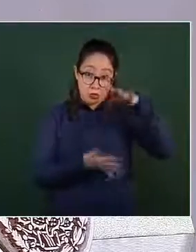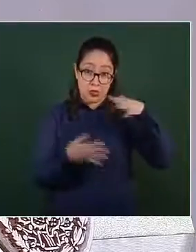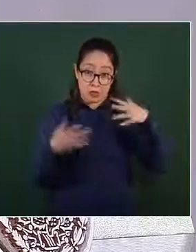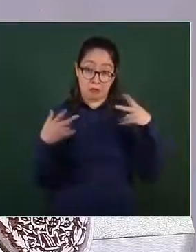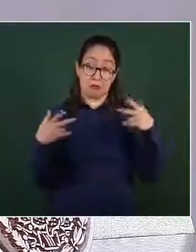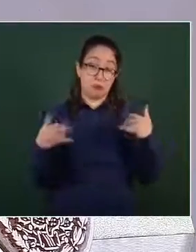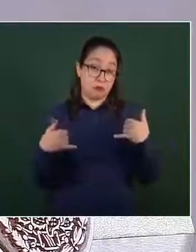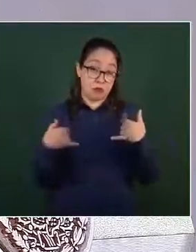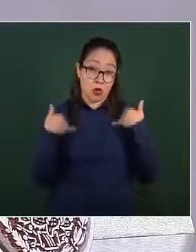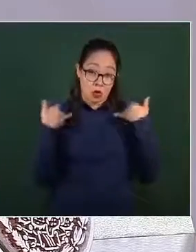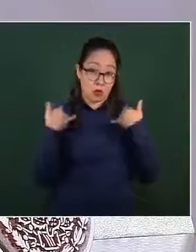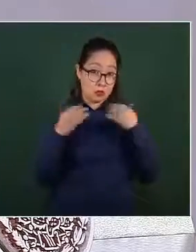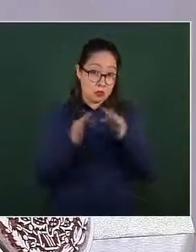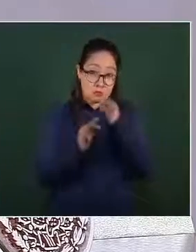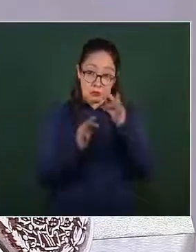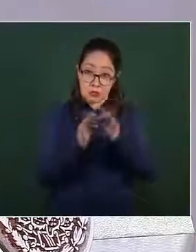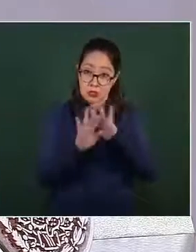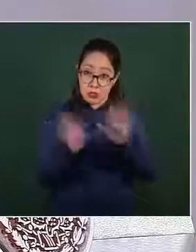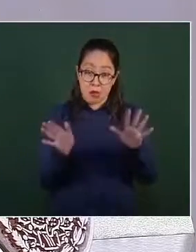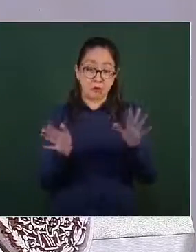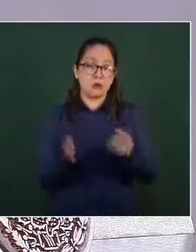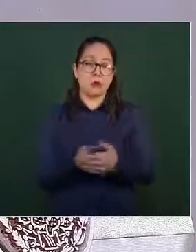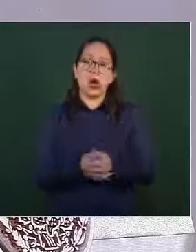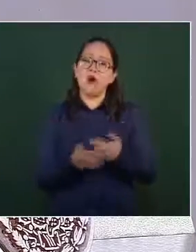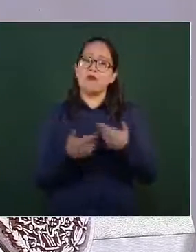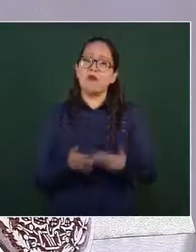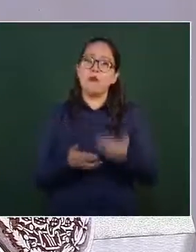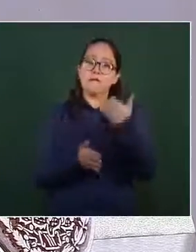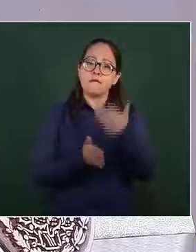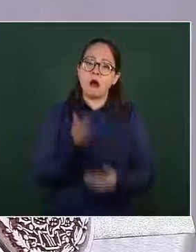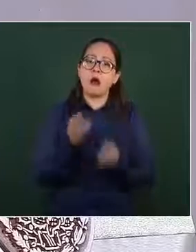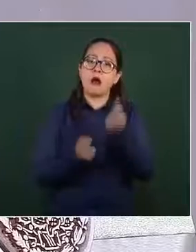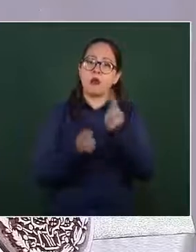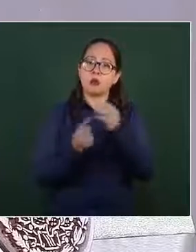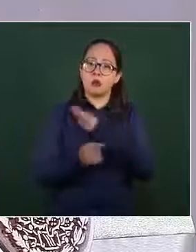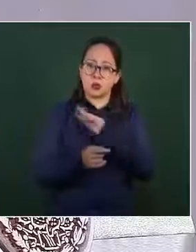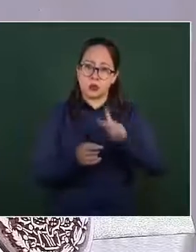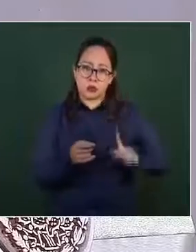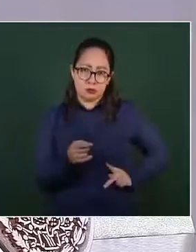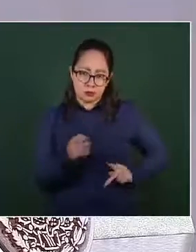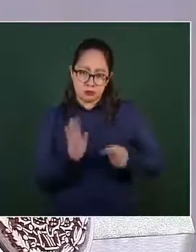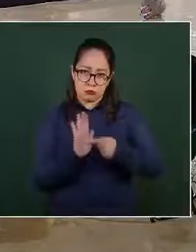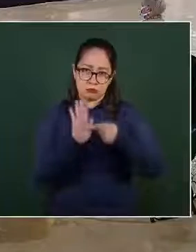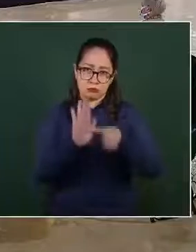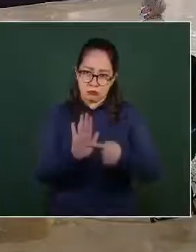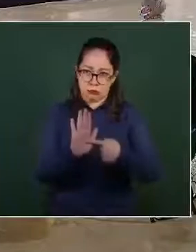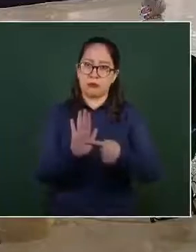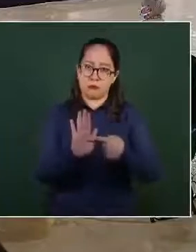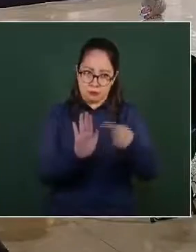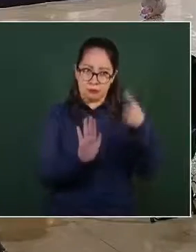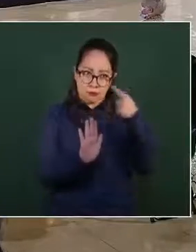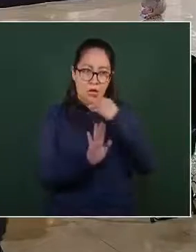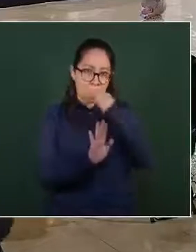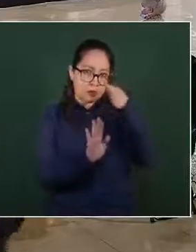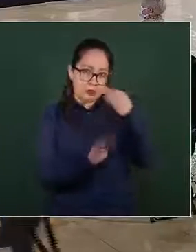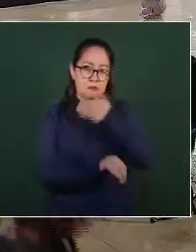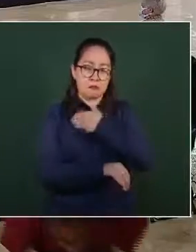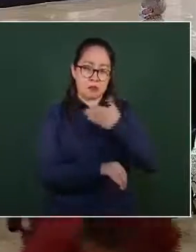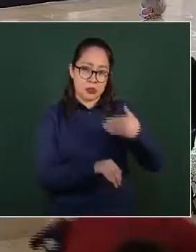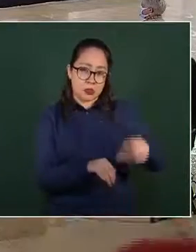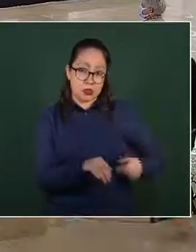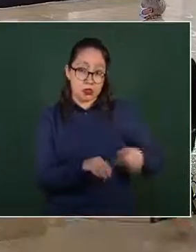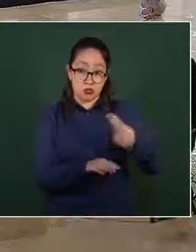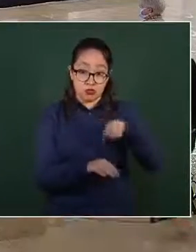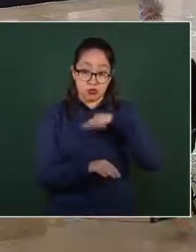Restan solamente algunos municipios que quisiera presentarle, presidente, porque nosotros estaríamos concluyendo antes de lo